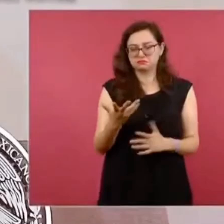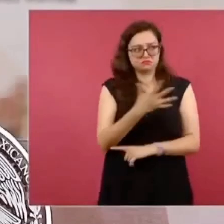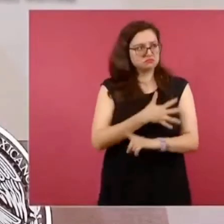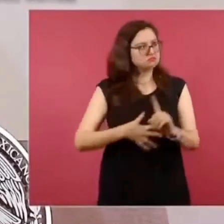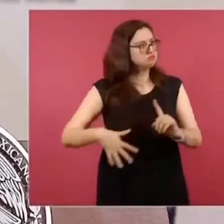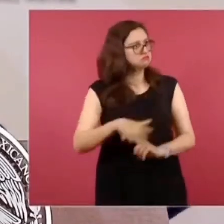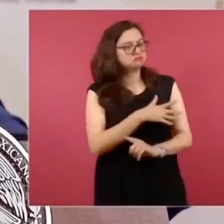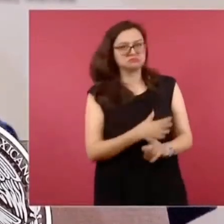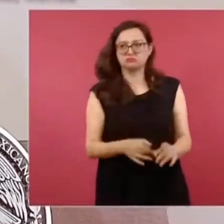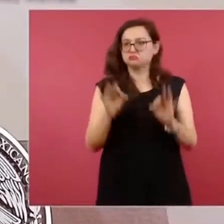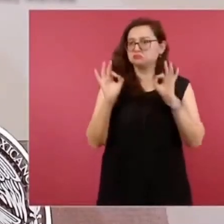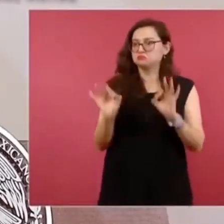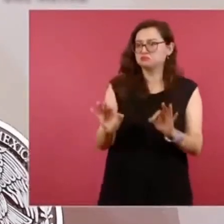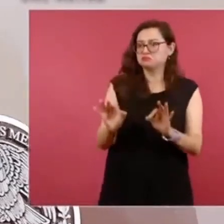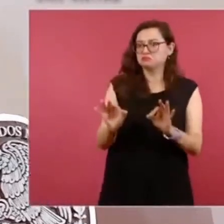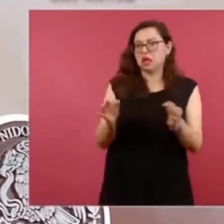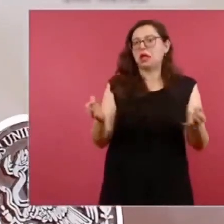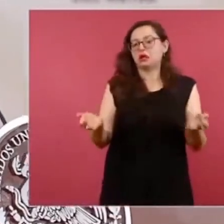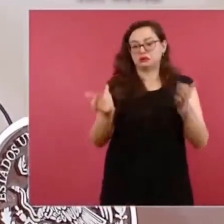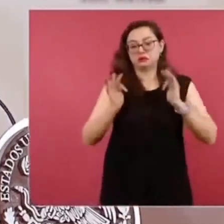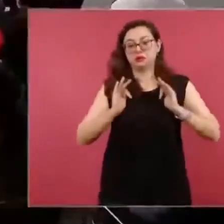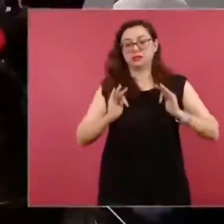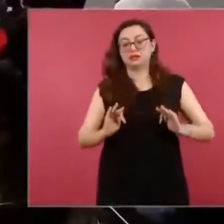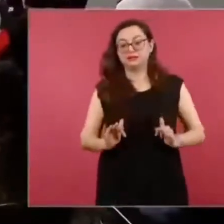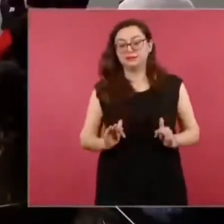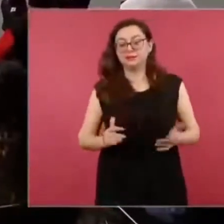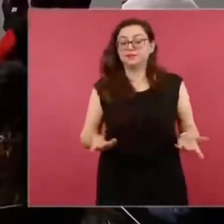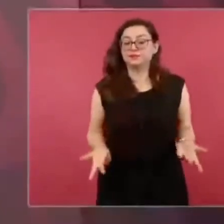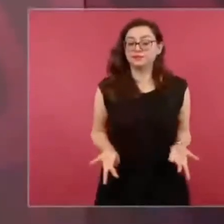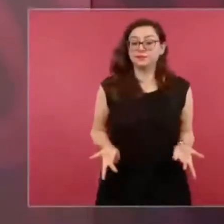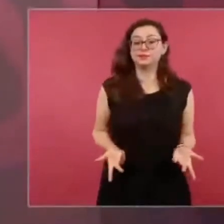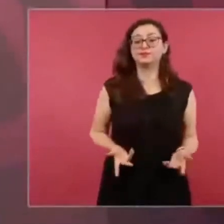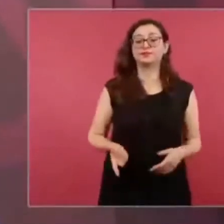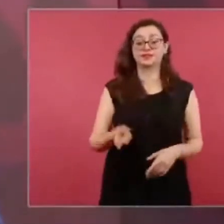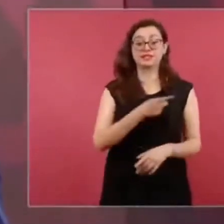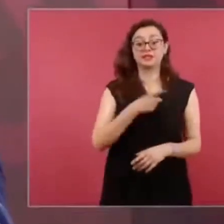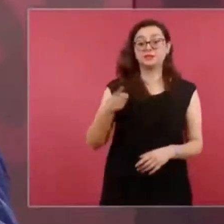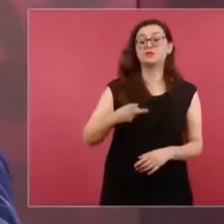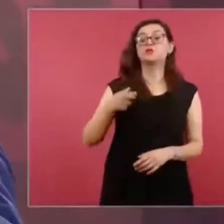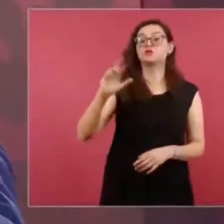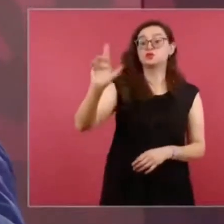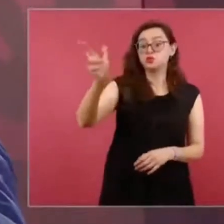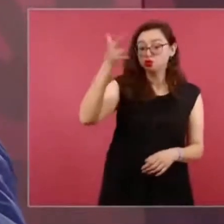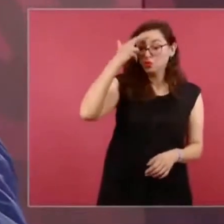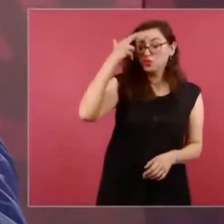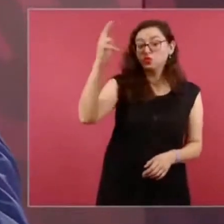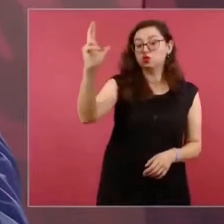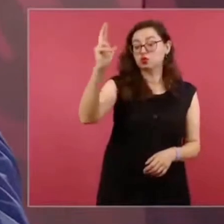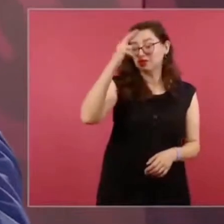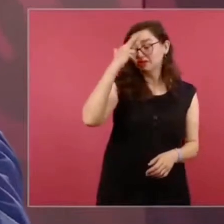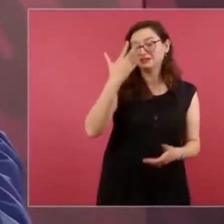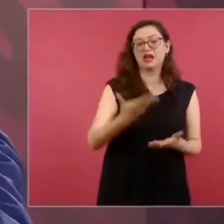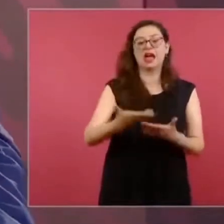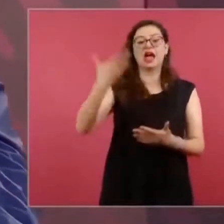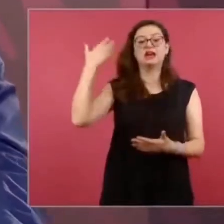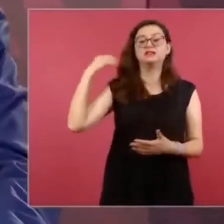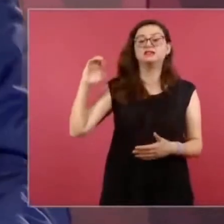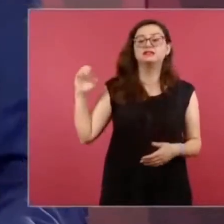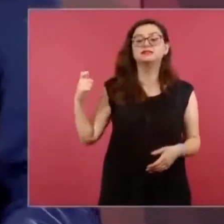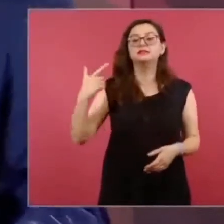porque acuérdense cómo era, ¿no? Ponerse enfrente a la cámara y no me va a temblar la mano.